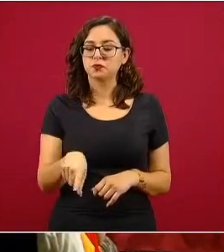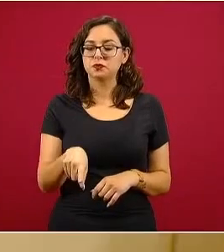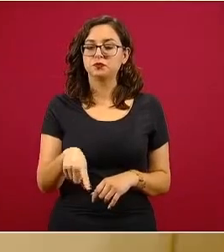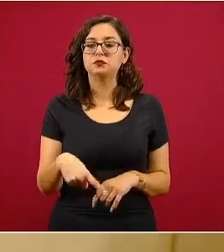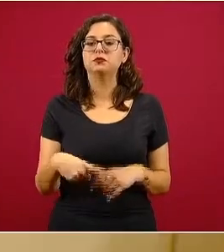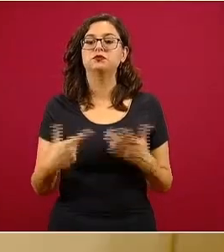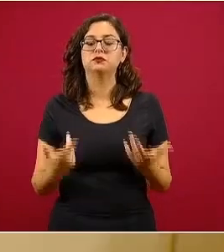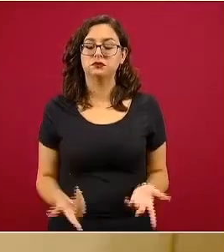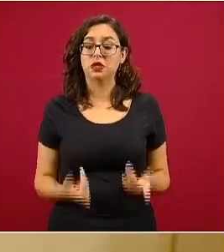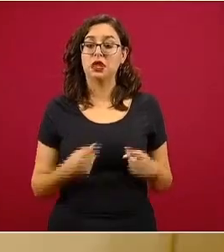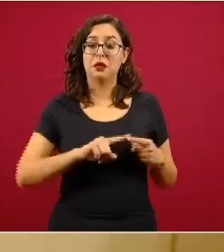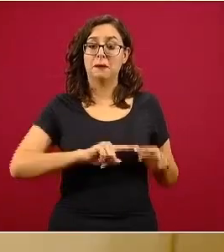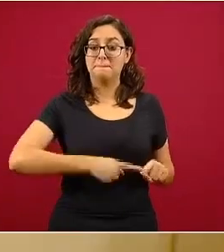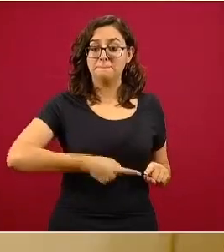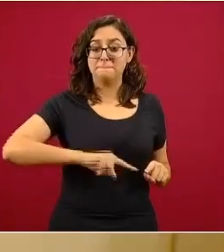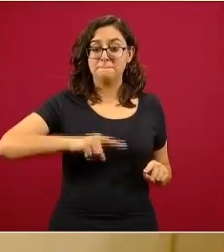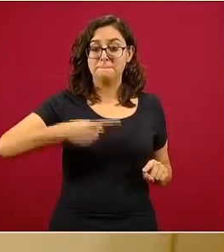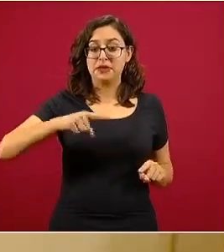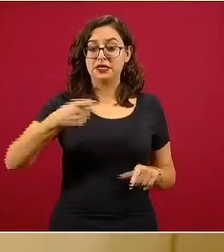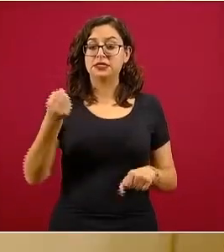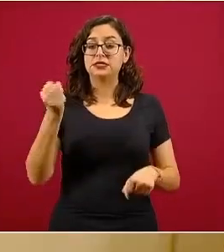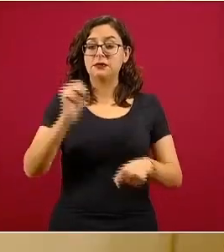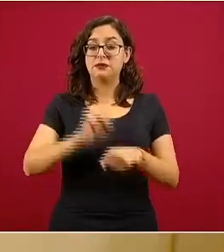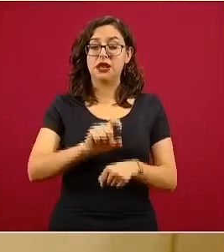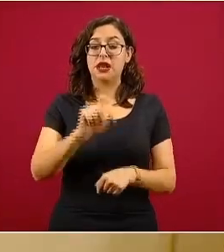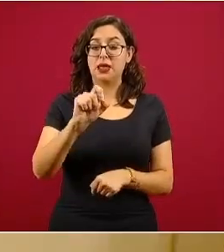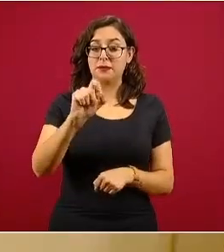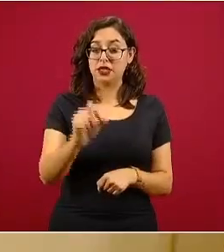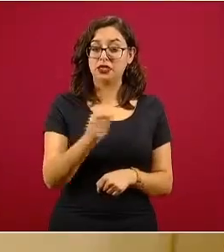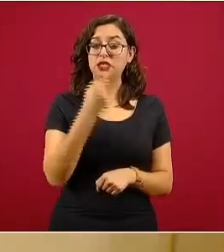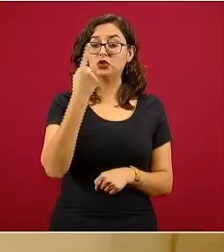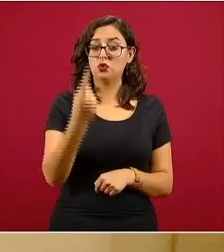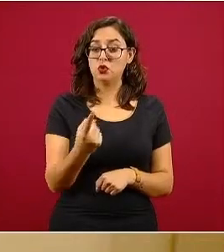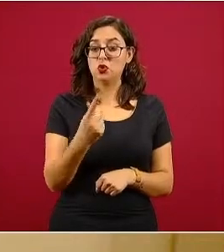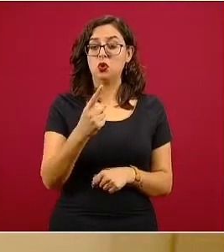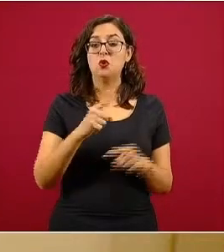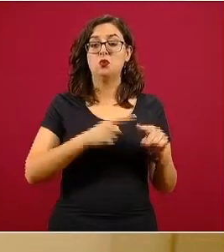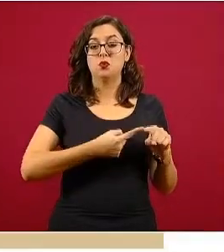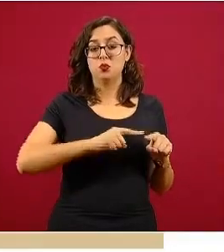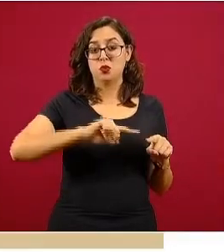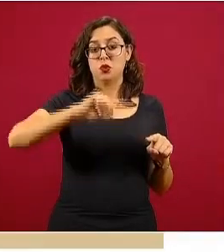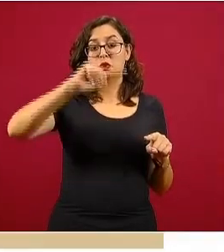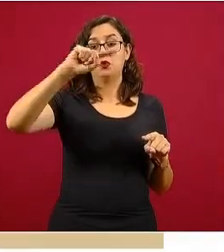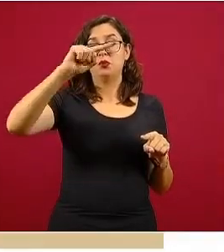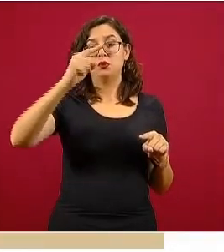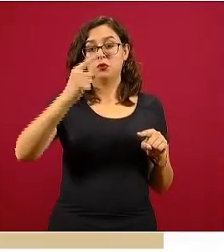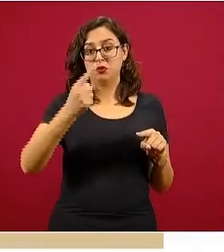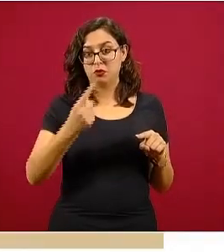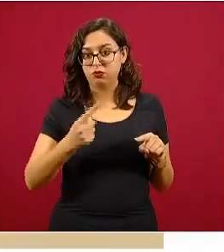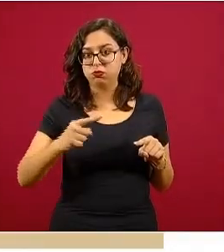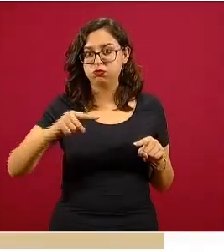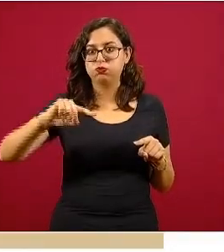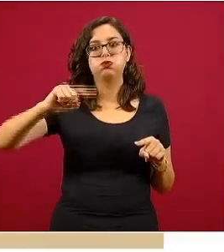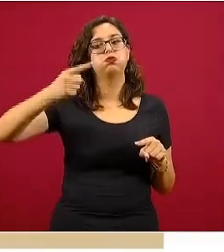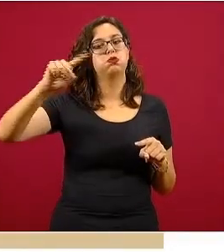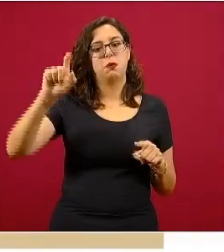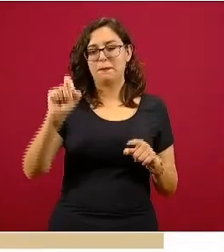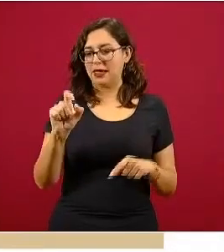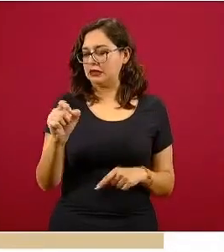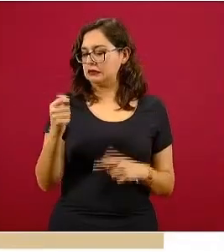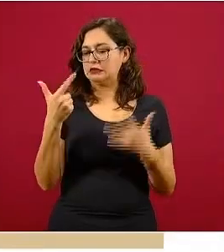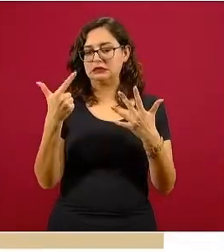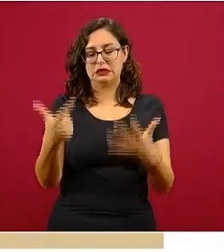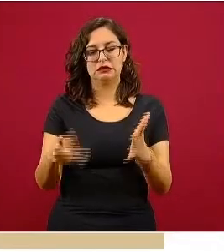incremento importante hasta la semana 21, luego vuelve otra vez a incrementarse en la semana 27, hay una caída importante una